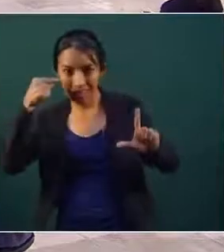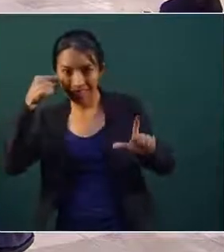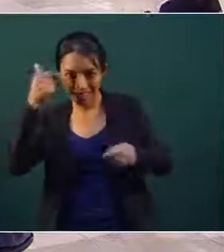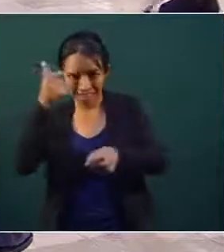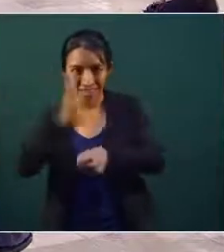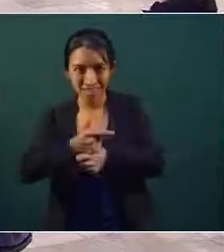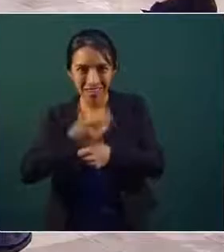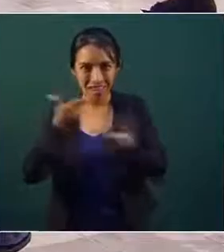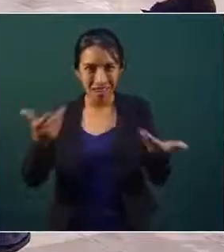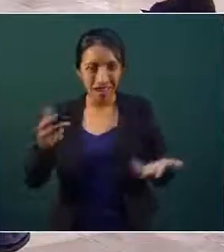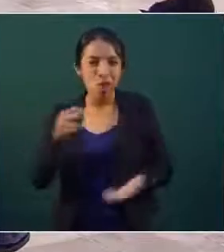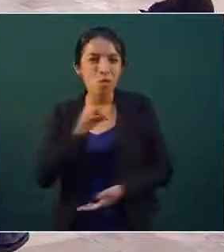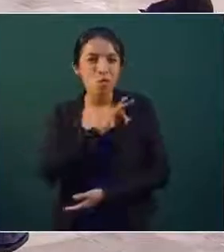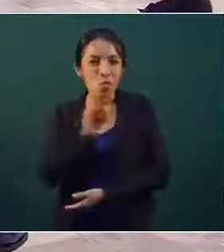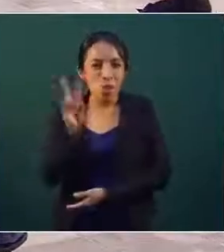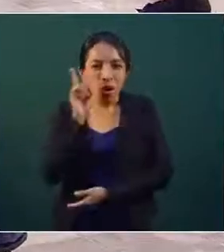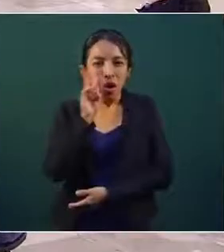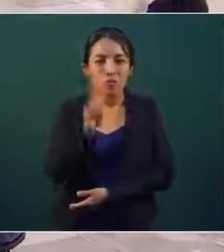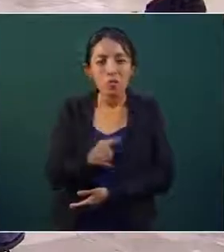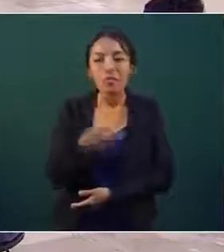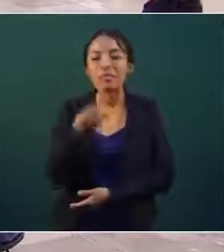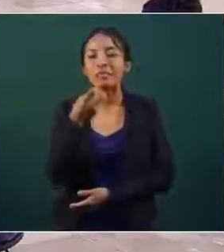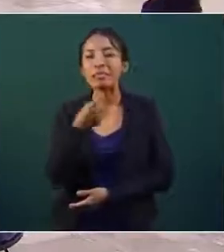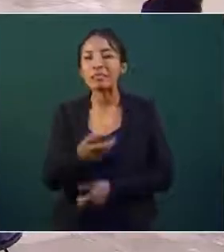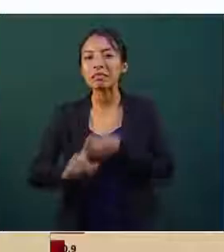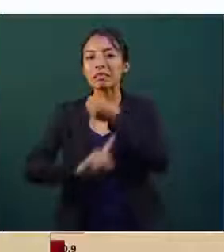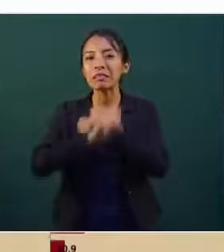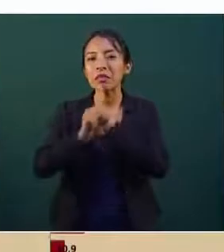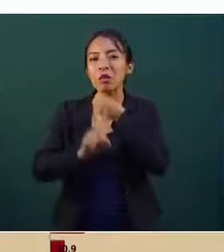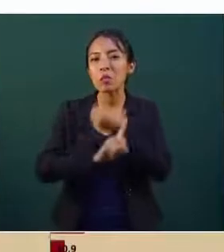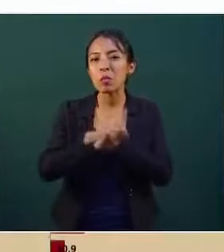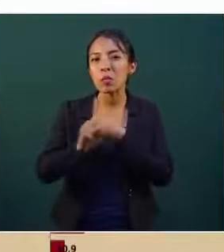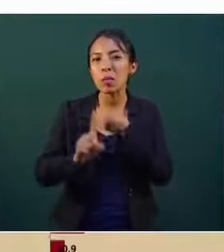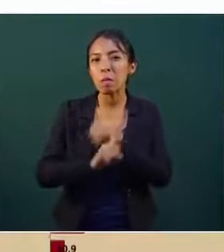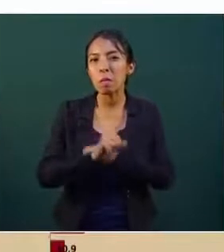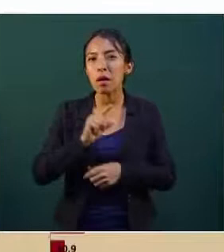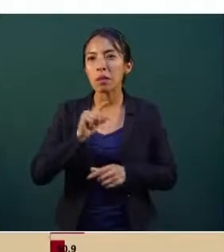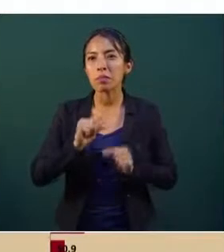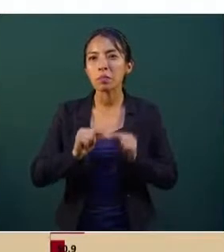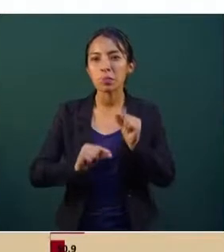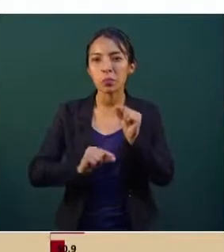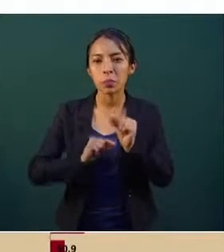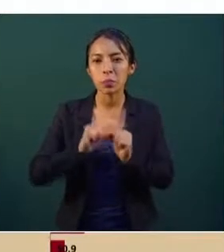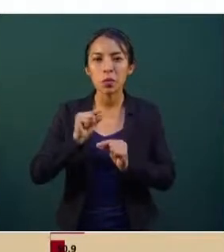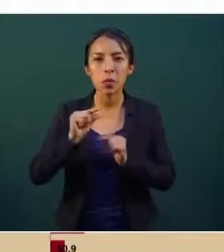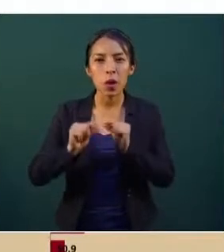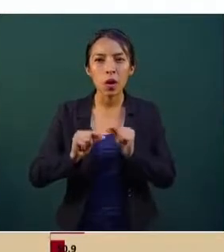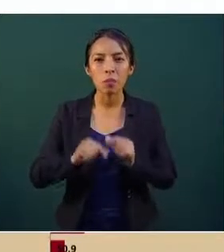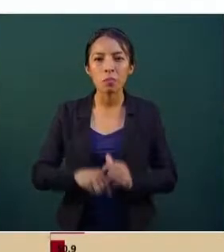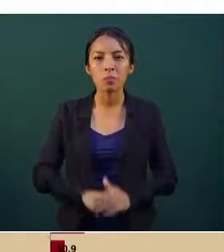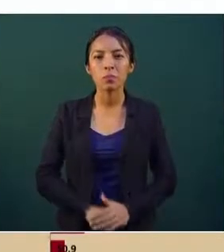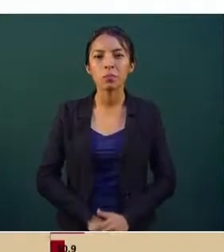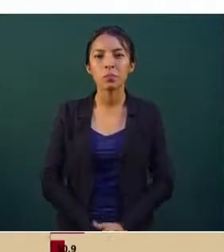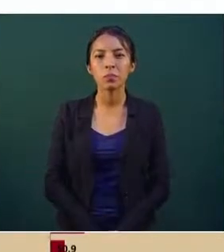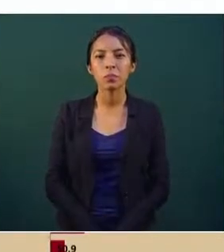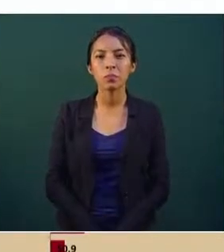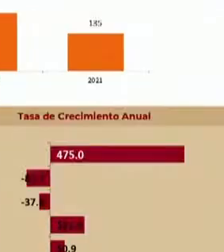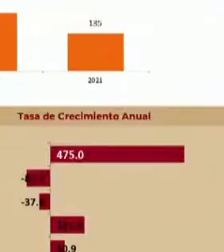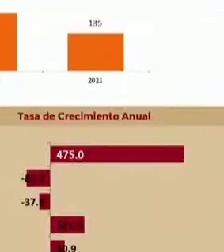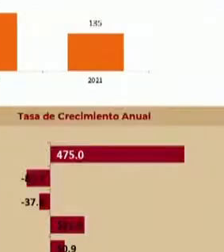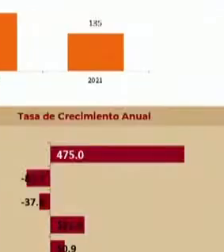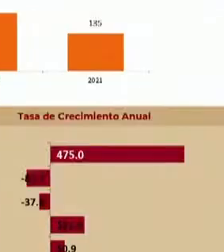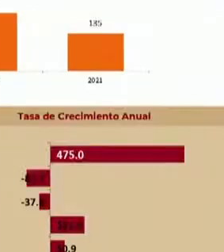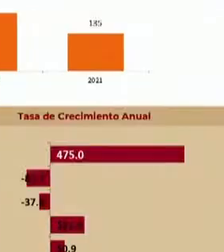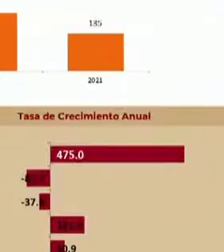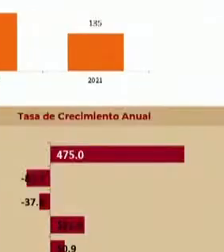es un delito que tiene una tendencia a la alta. Se le recomendó también al gobierno del estado hacer